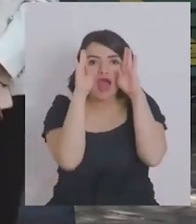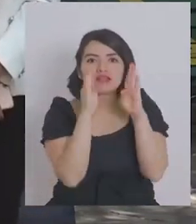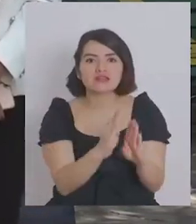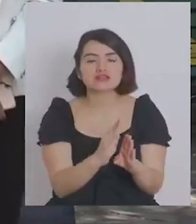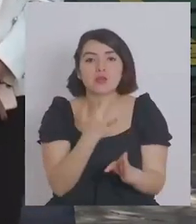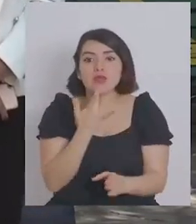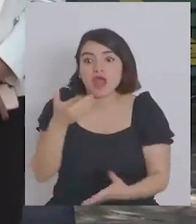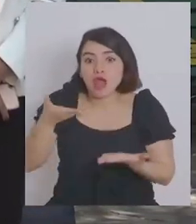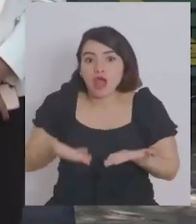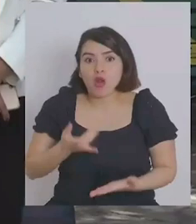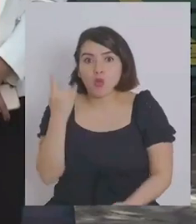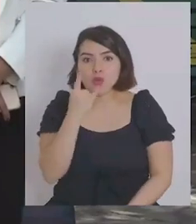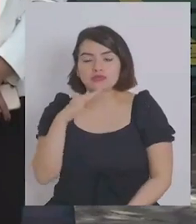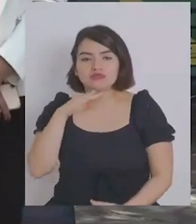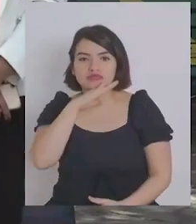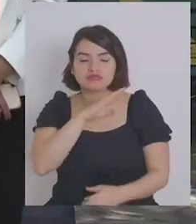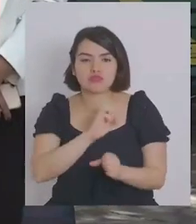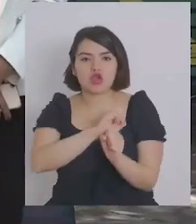coi 19